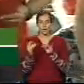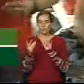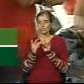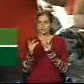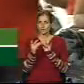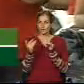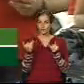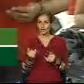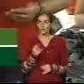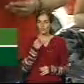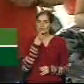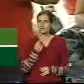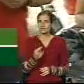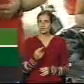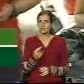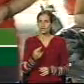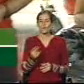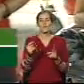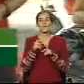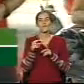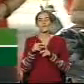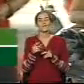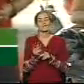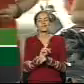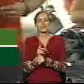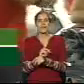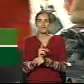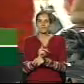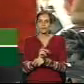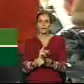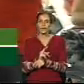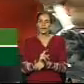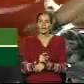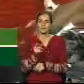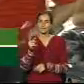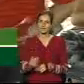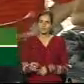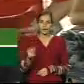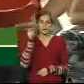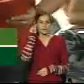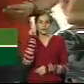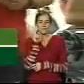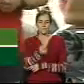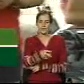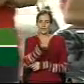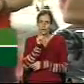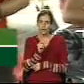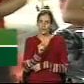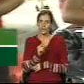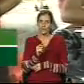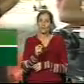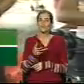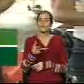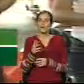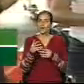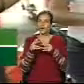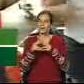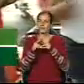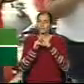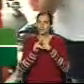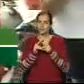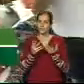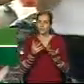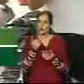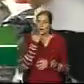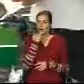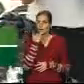pase dándole la palabra rápidamente a una compañera pescadora que va a recibir un crédito,